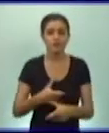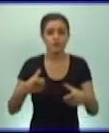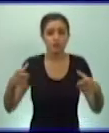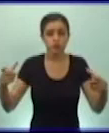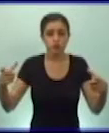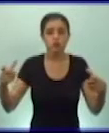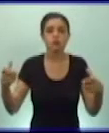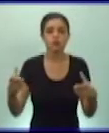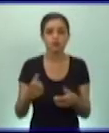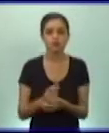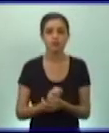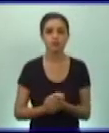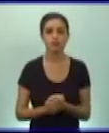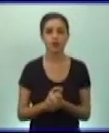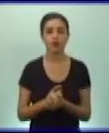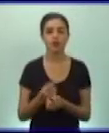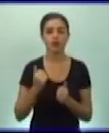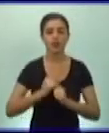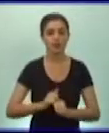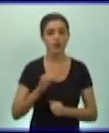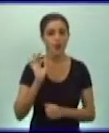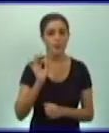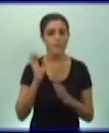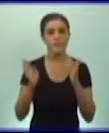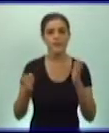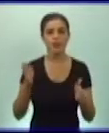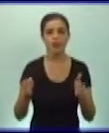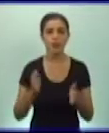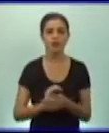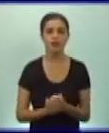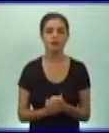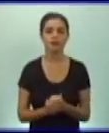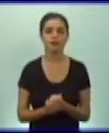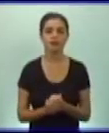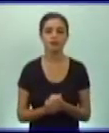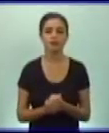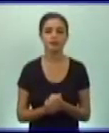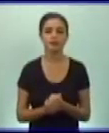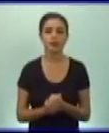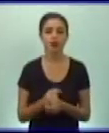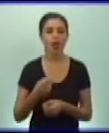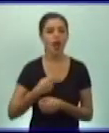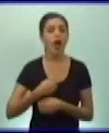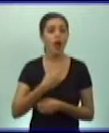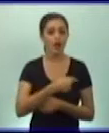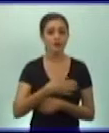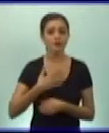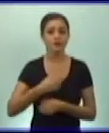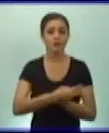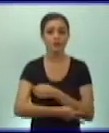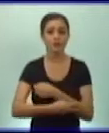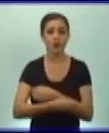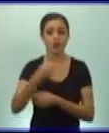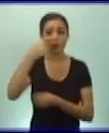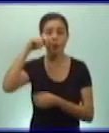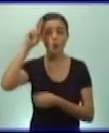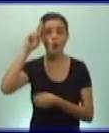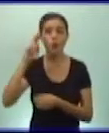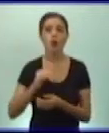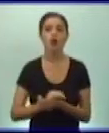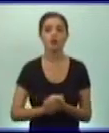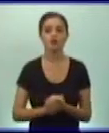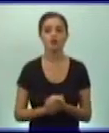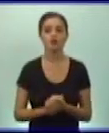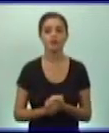años 60 y 70. ¿Qué quiere decir esto? Que nuestro país va a seguir envejeciendo, ya que existen